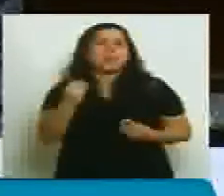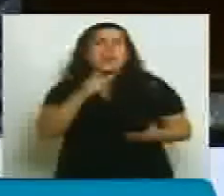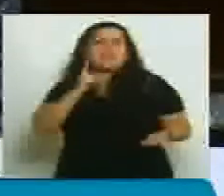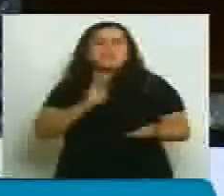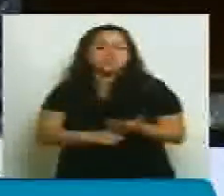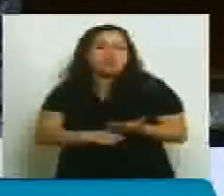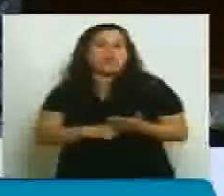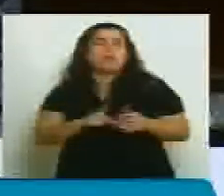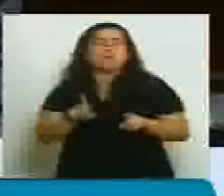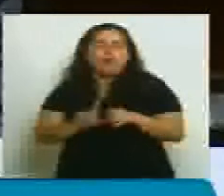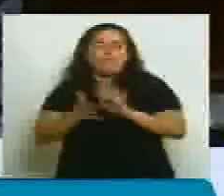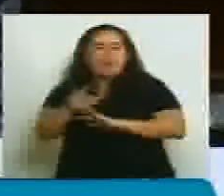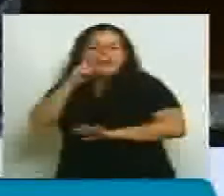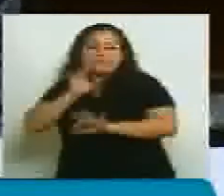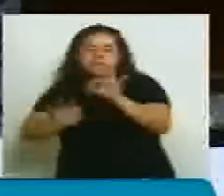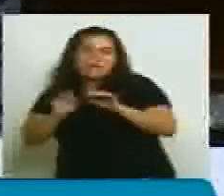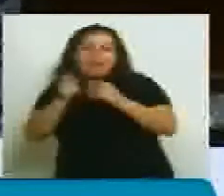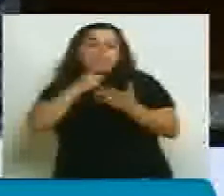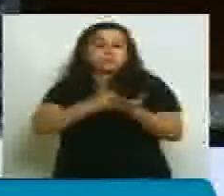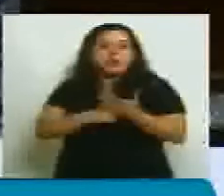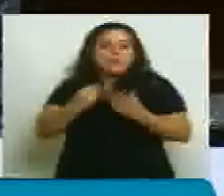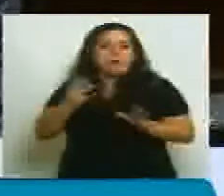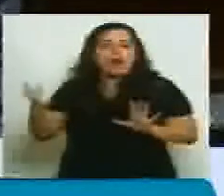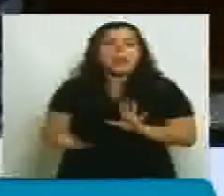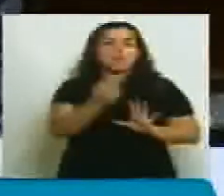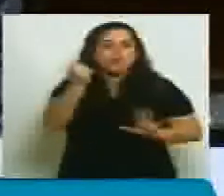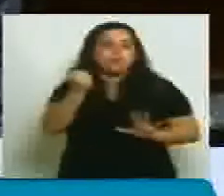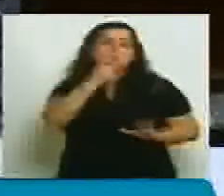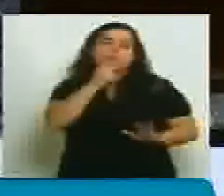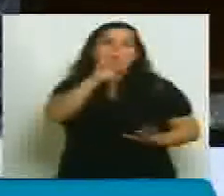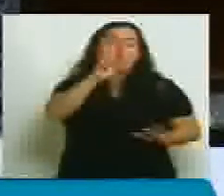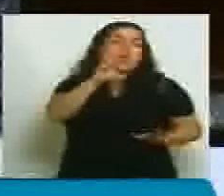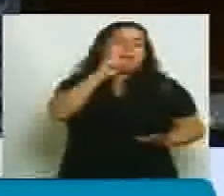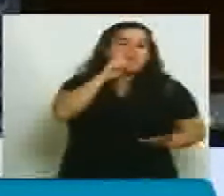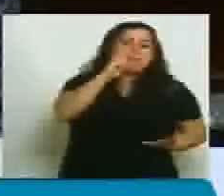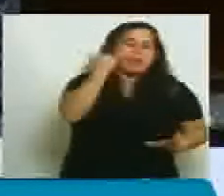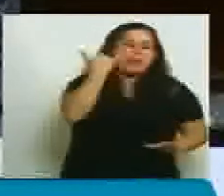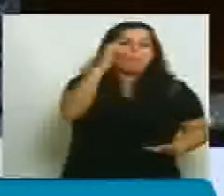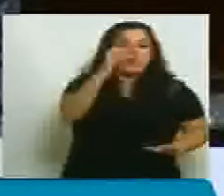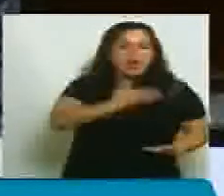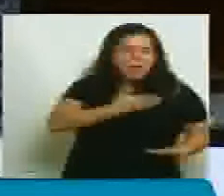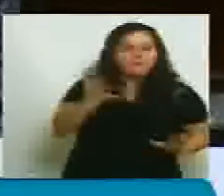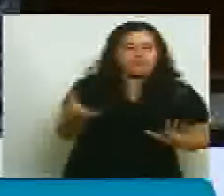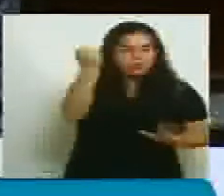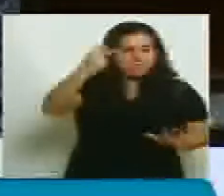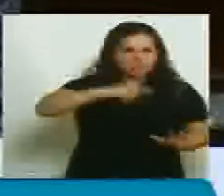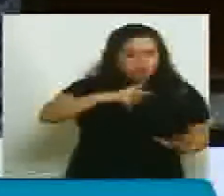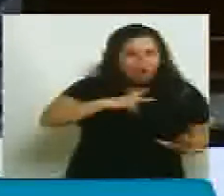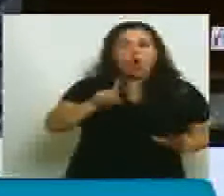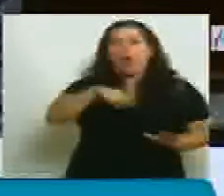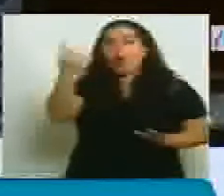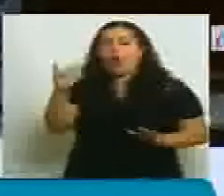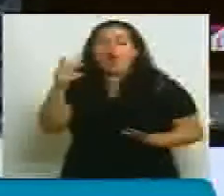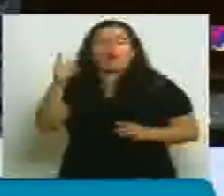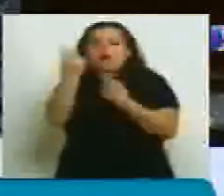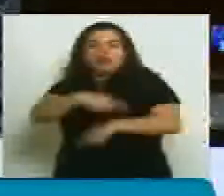decisiones estratégicas asociadas a la recuperación de YPF, la recuperación de las AFJP, por